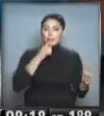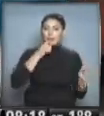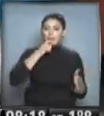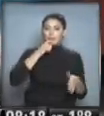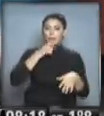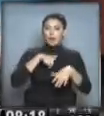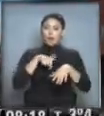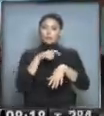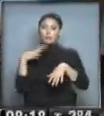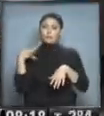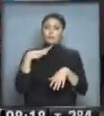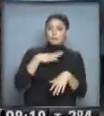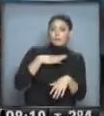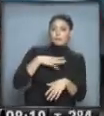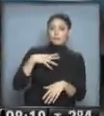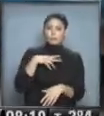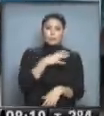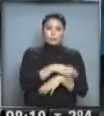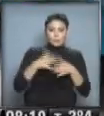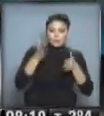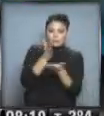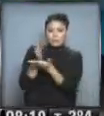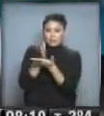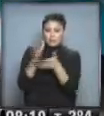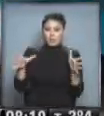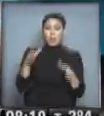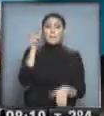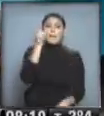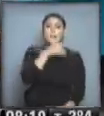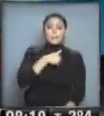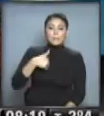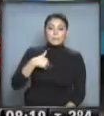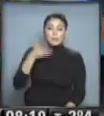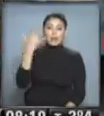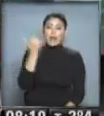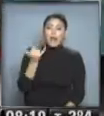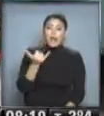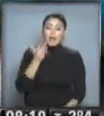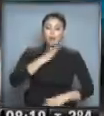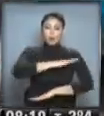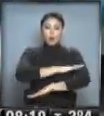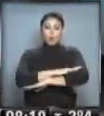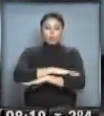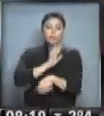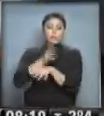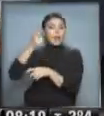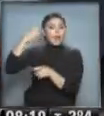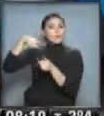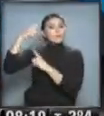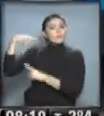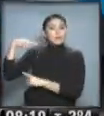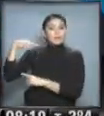media clase media-alta mientras muchos padres han tenido y tienen conductas regresivas y